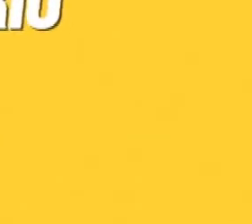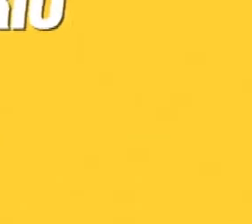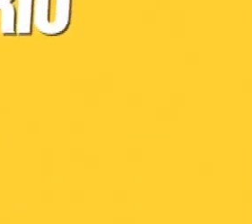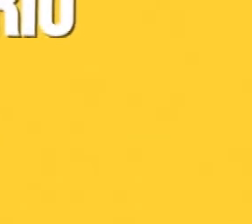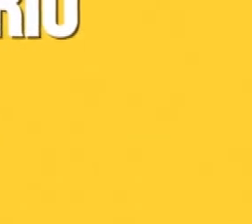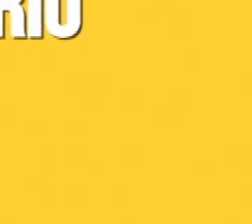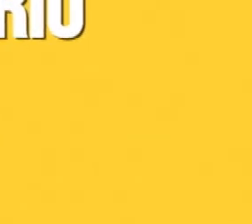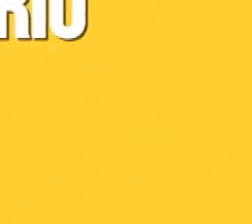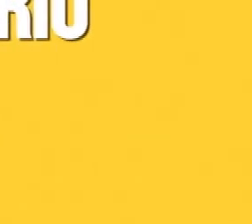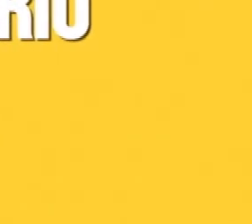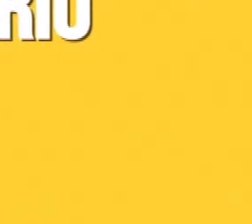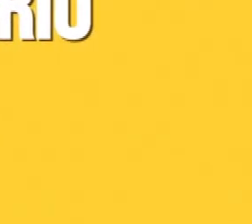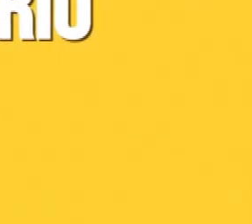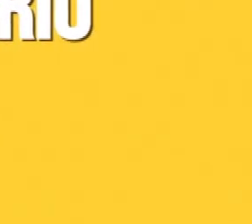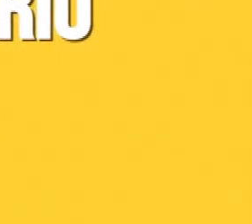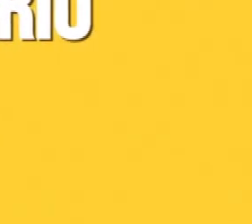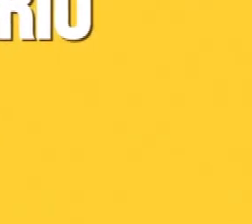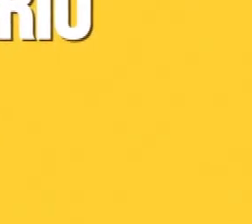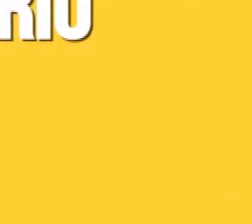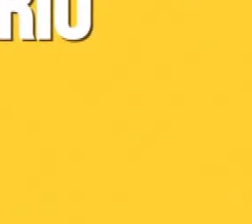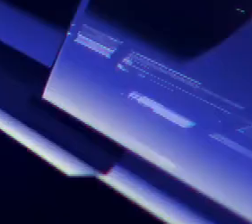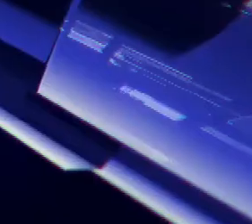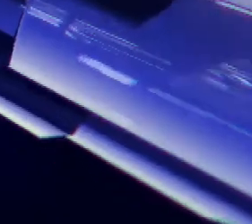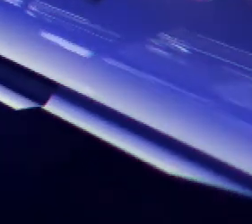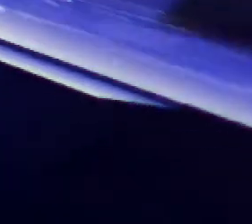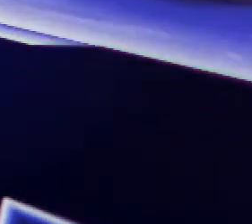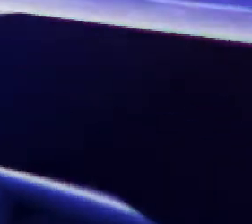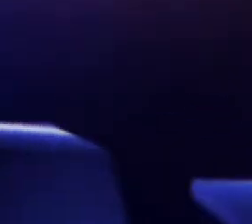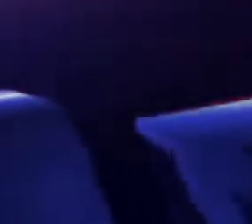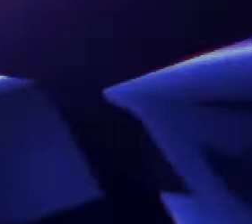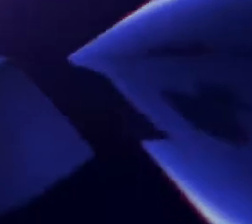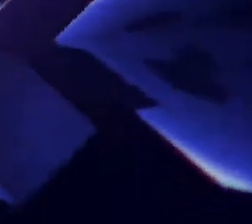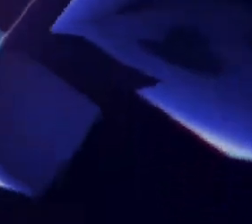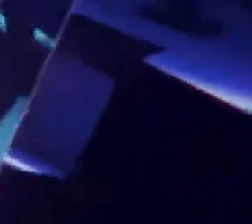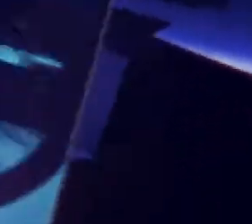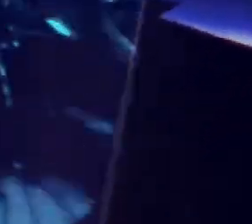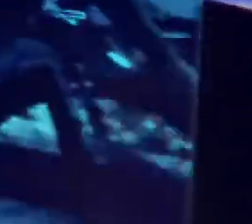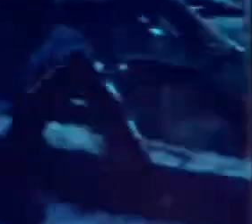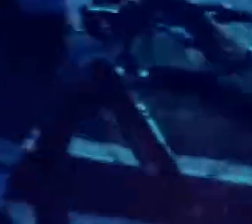Quinta, donde su platica rinde mucho más.